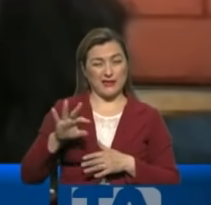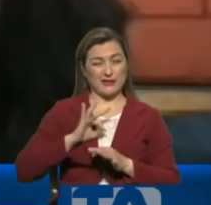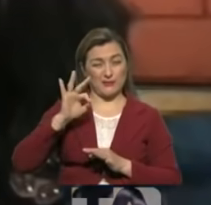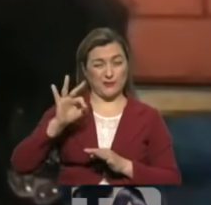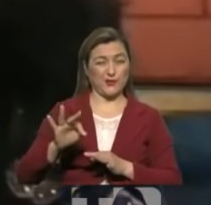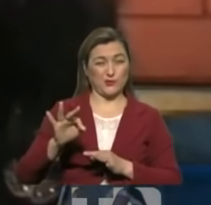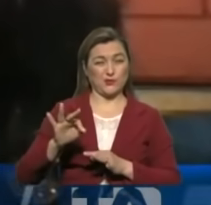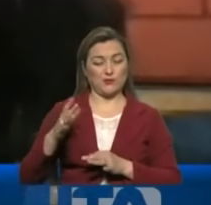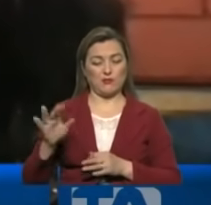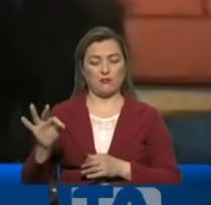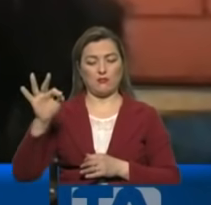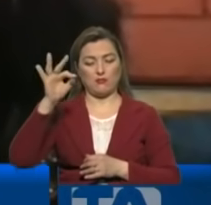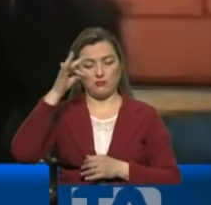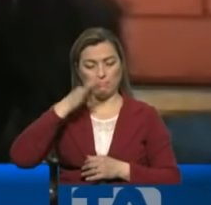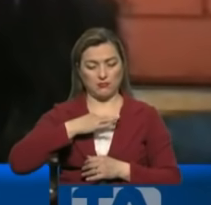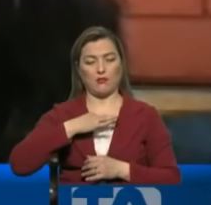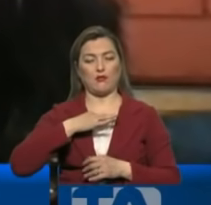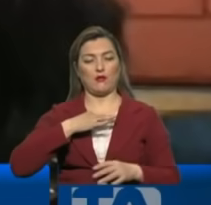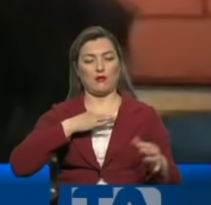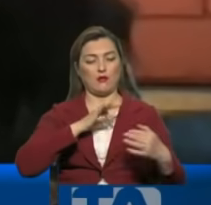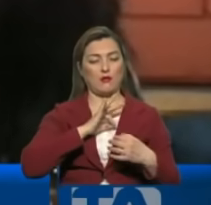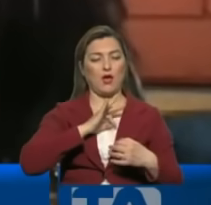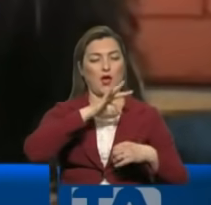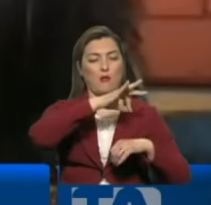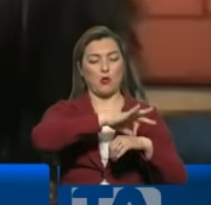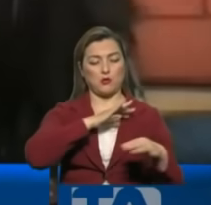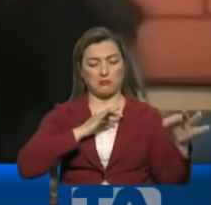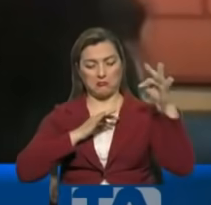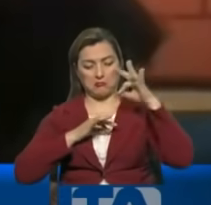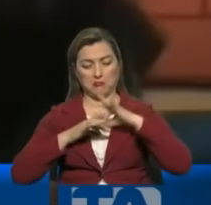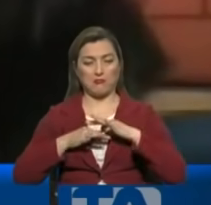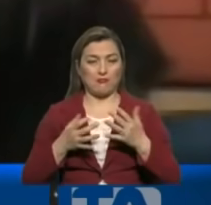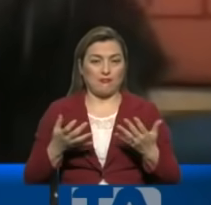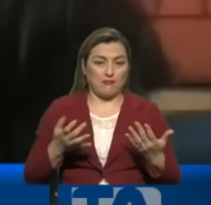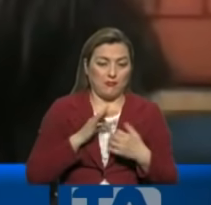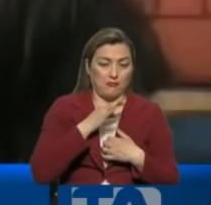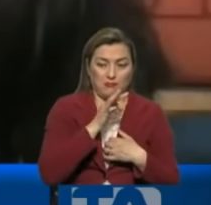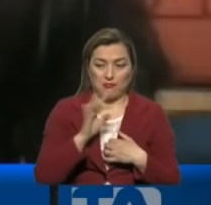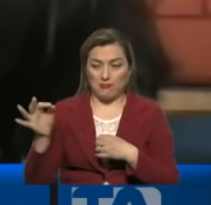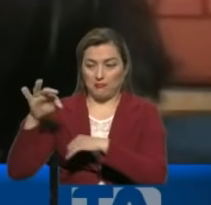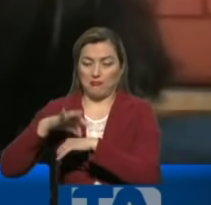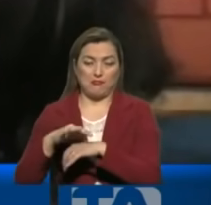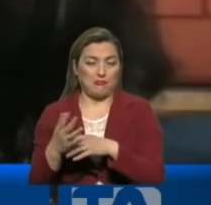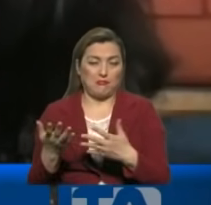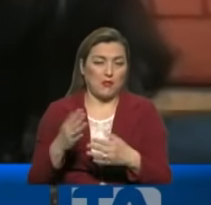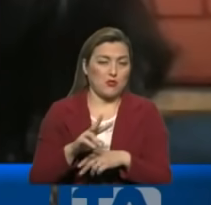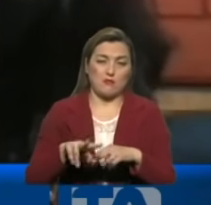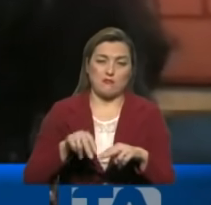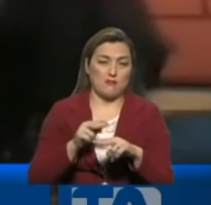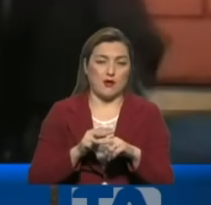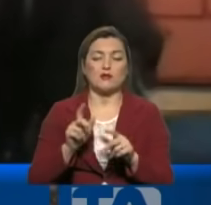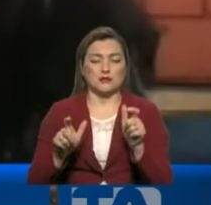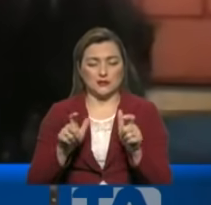raro que se sigan encontrando más de estos casos de dengue y coronavirus y COVID-19,